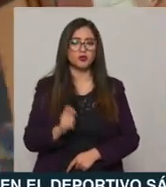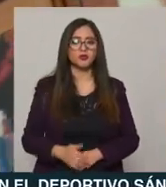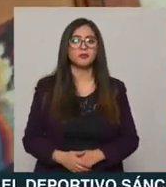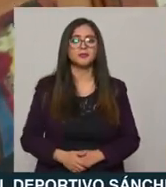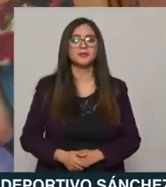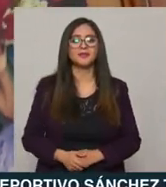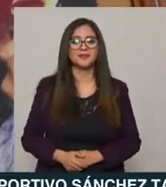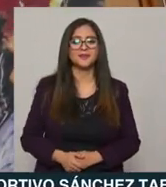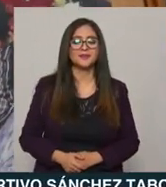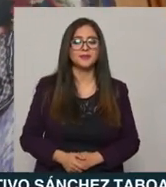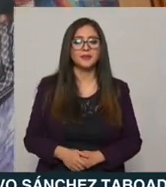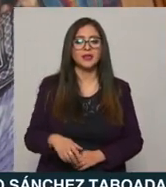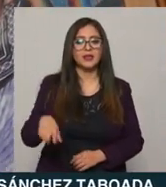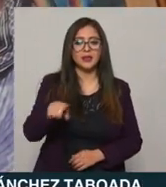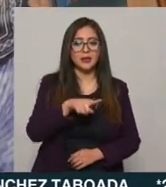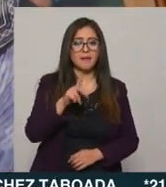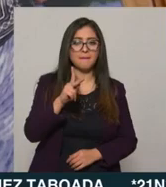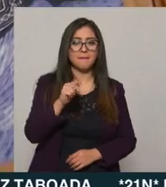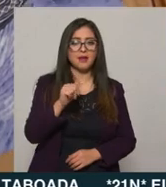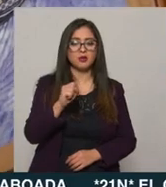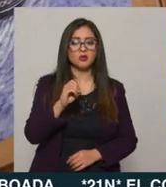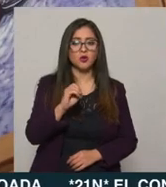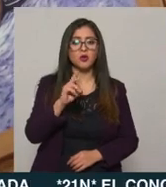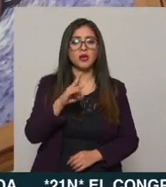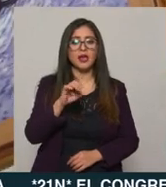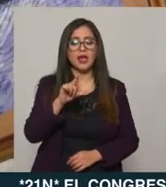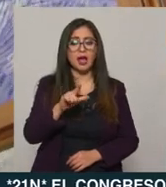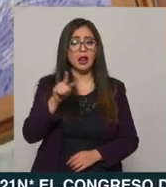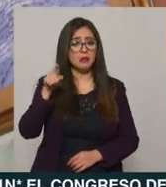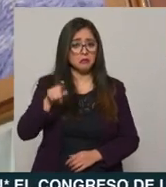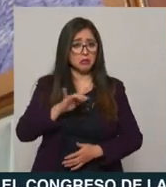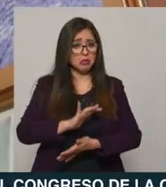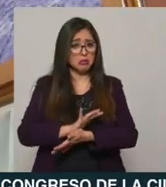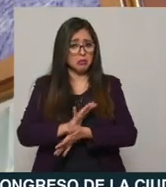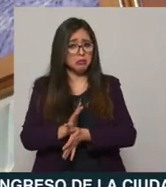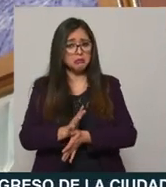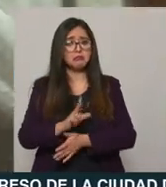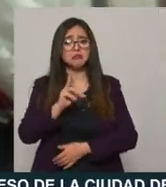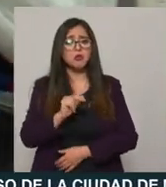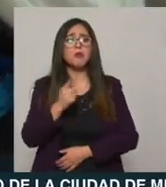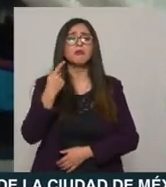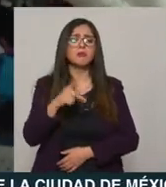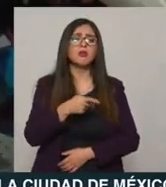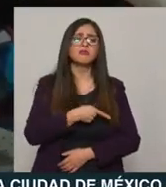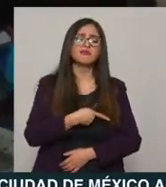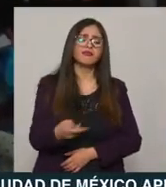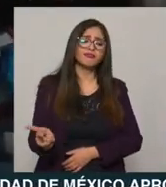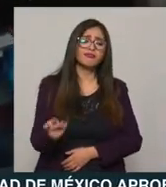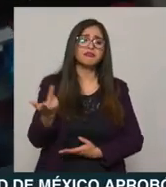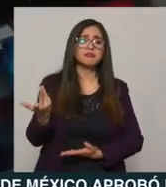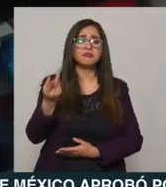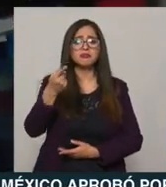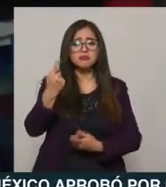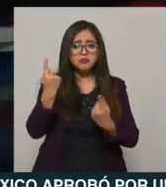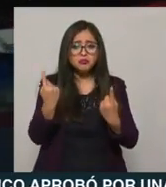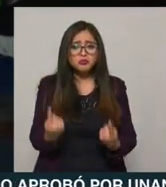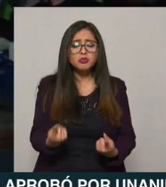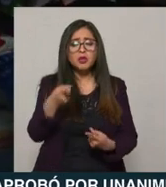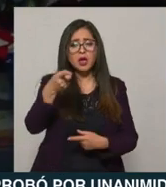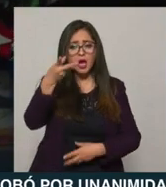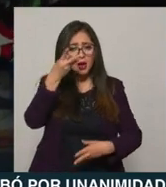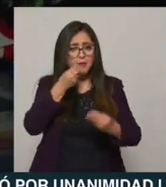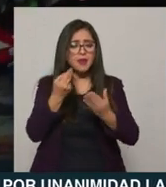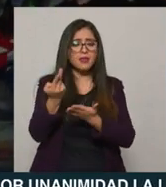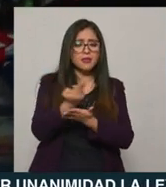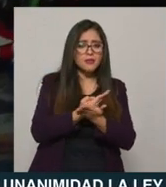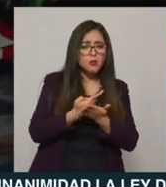En Paso Real de Saravia no sufren discriminación, sufren pobreza, por lo que desde pequeñas aprenden a dibujar,